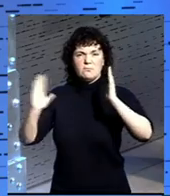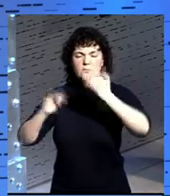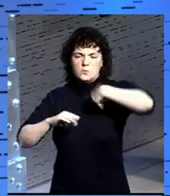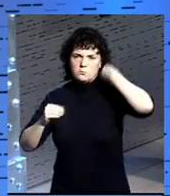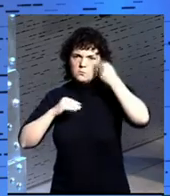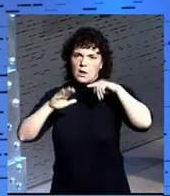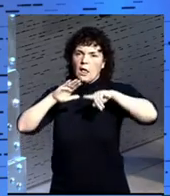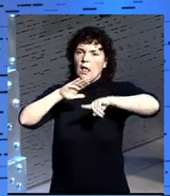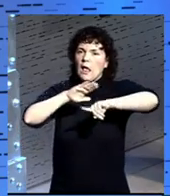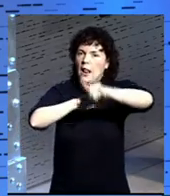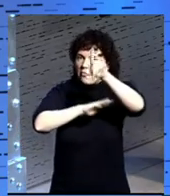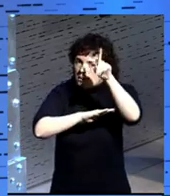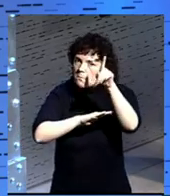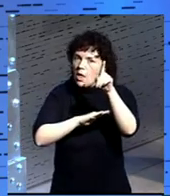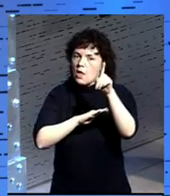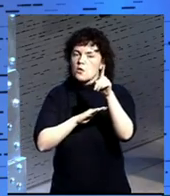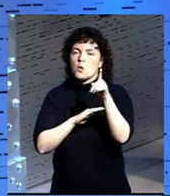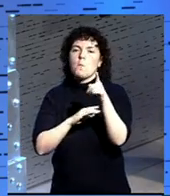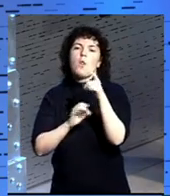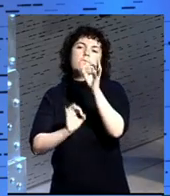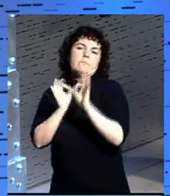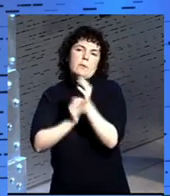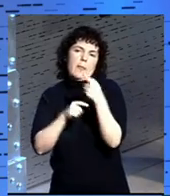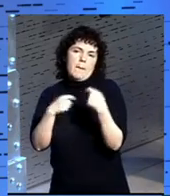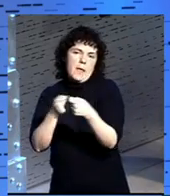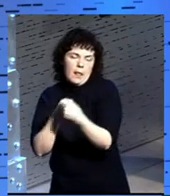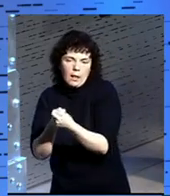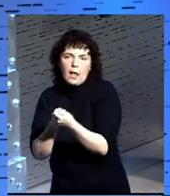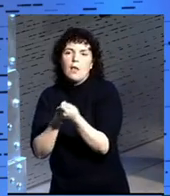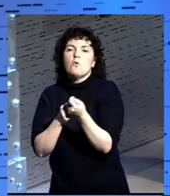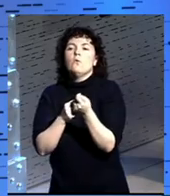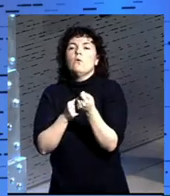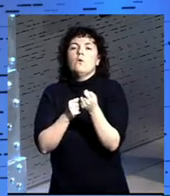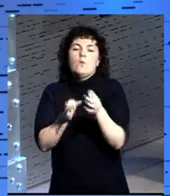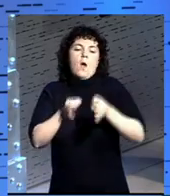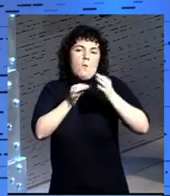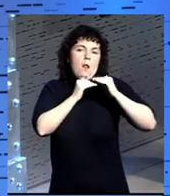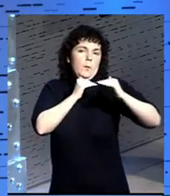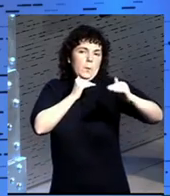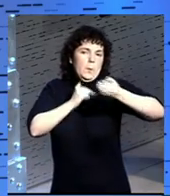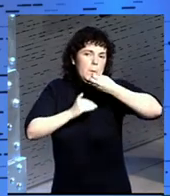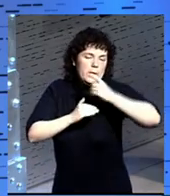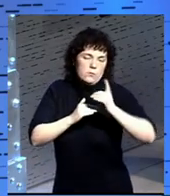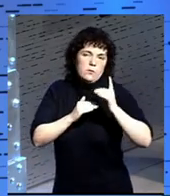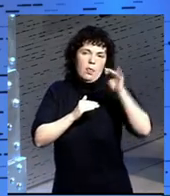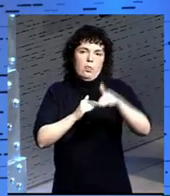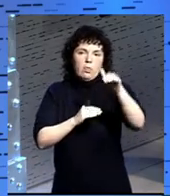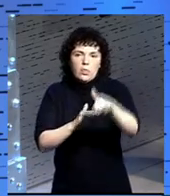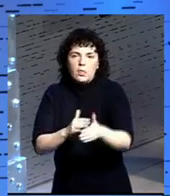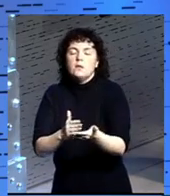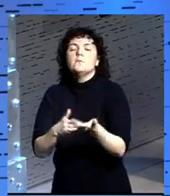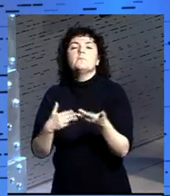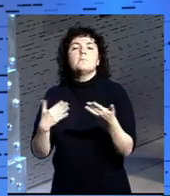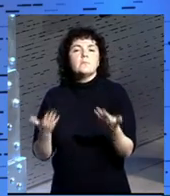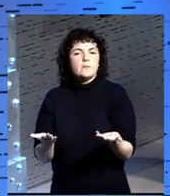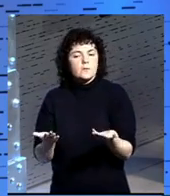crecimiento orgánico, porque creíamos que las cuotas de mercado pues efectivamente iban a dejar de ser tan estables, pues resultó